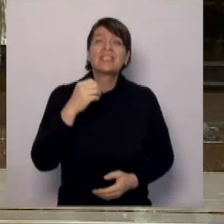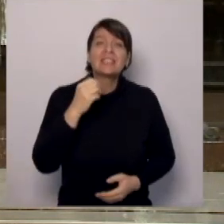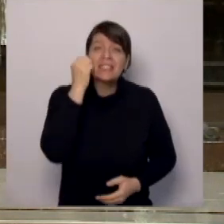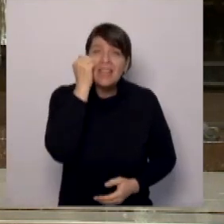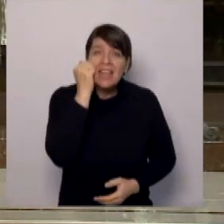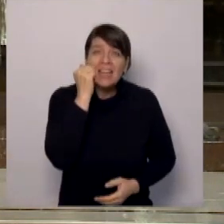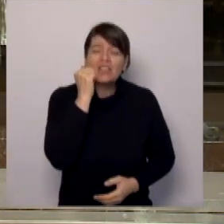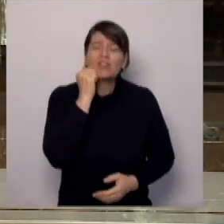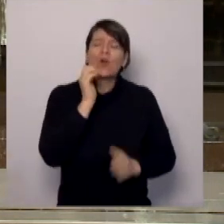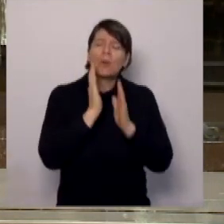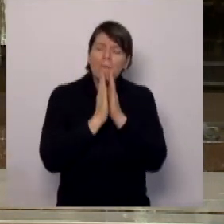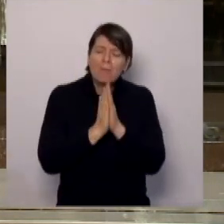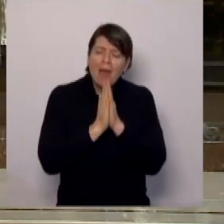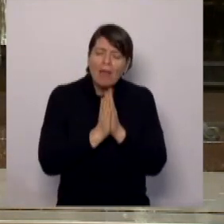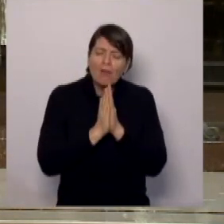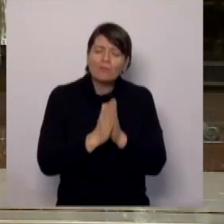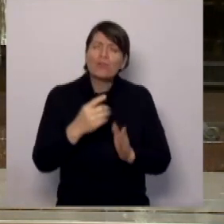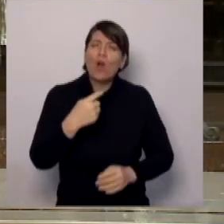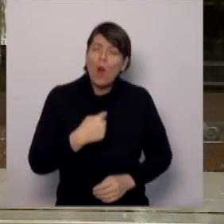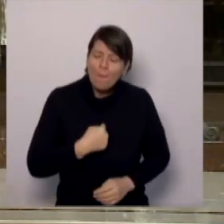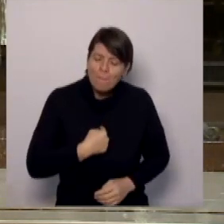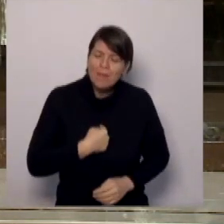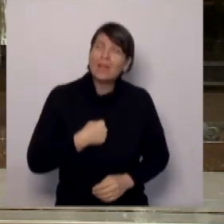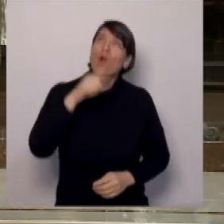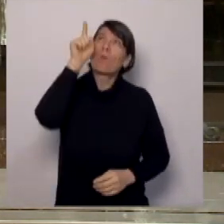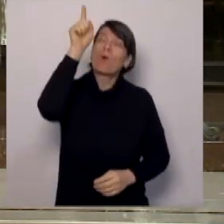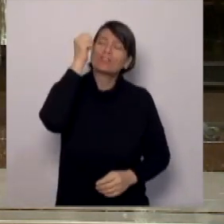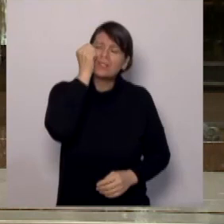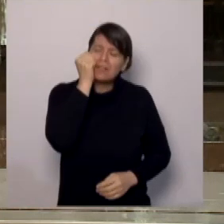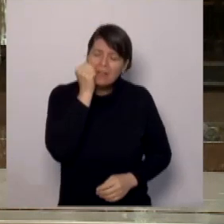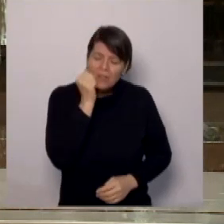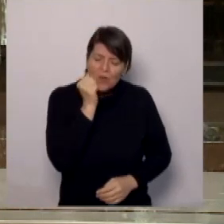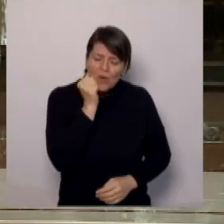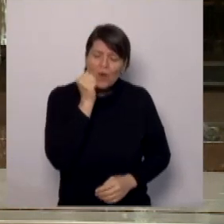Sé piadoso conmigo,